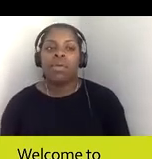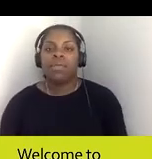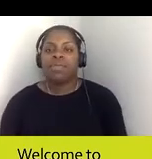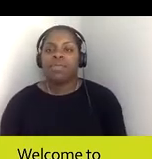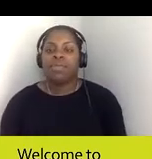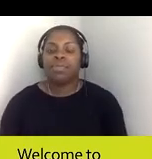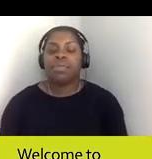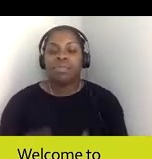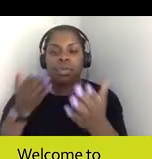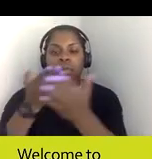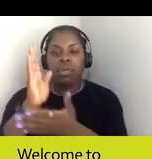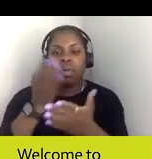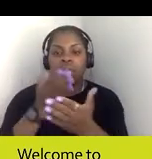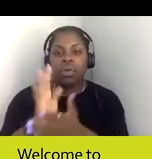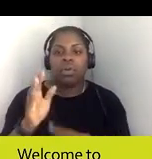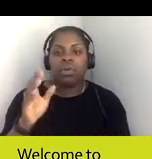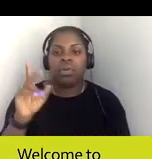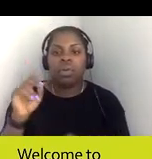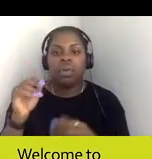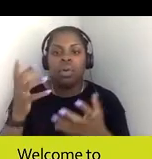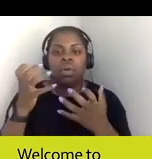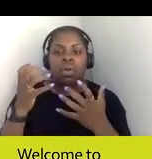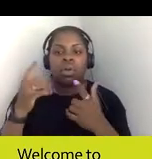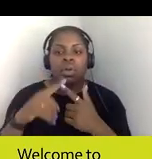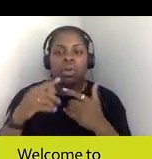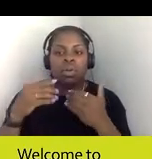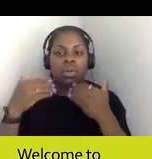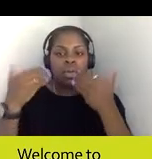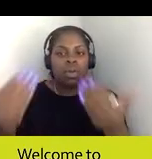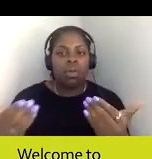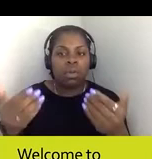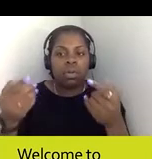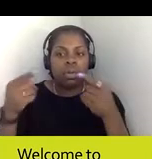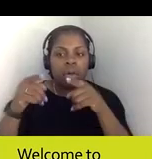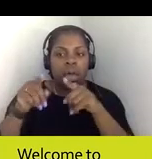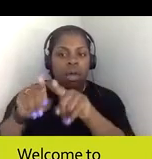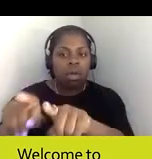All right, do we want to play around with